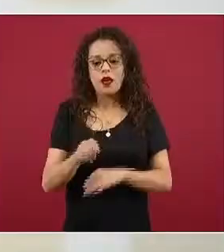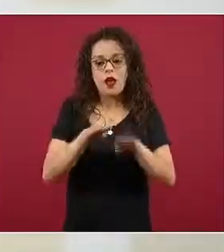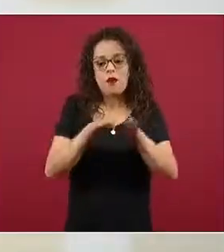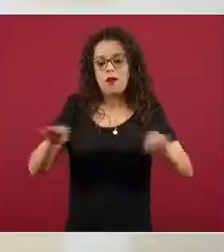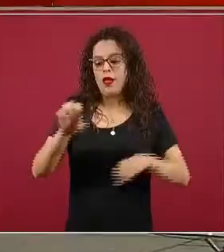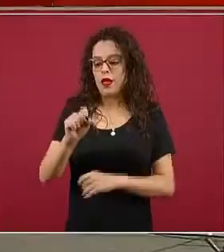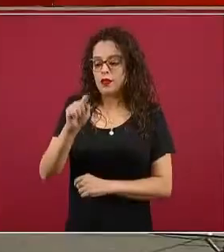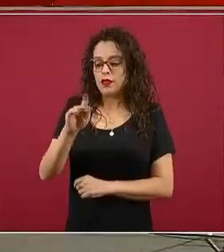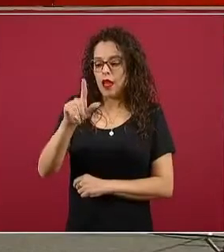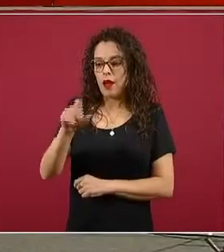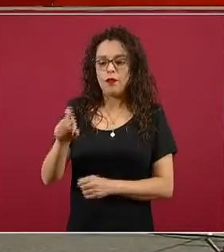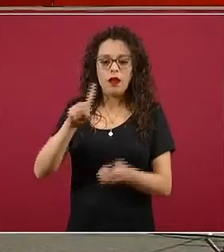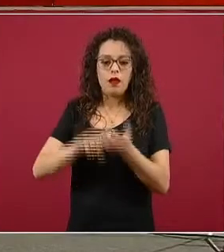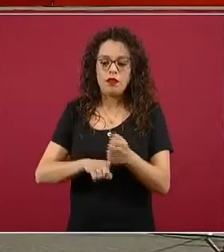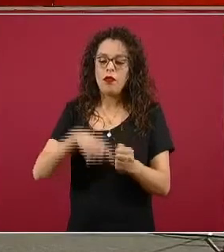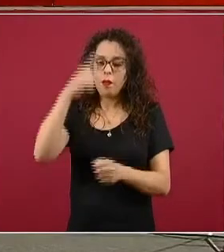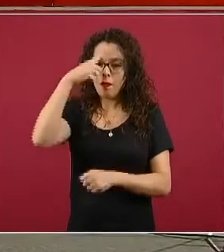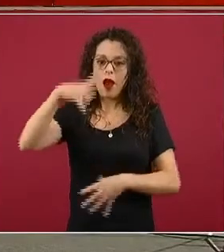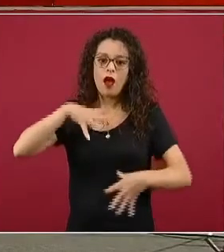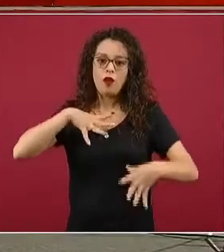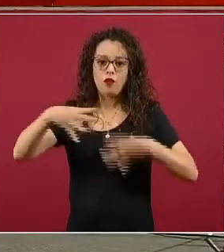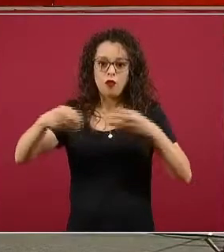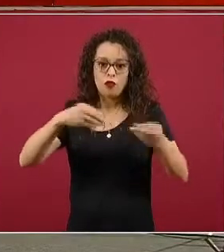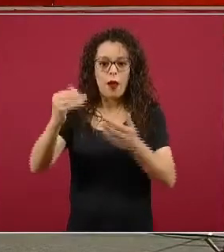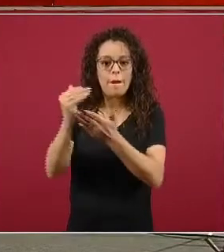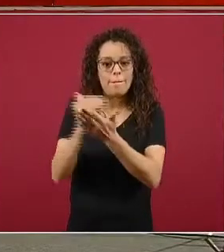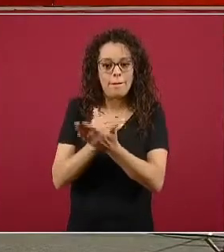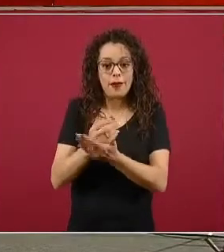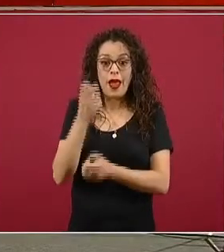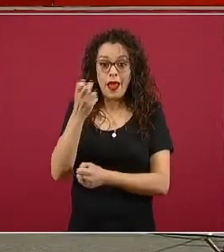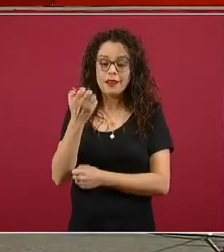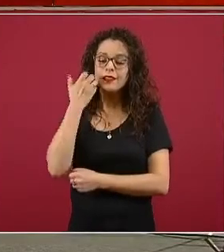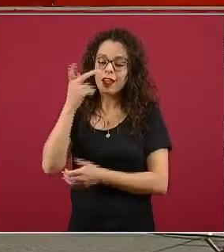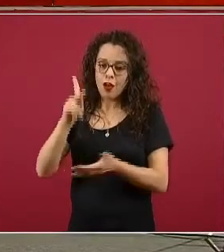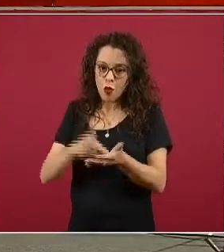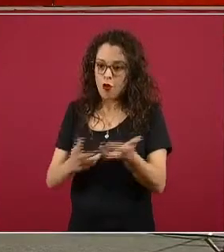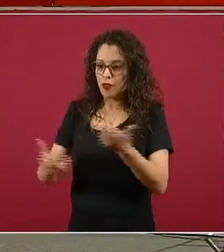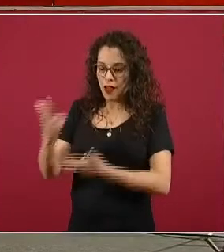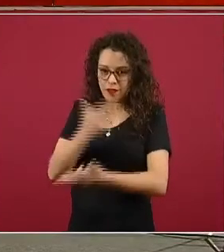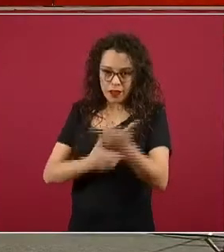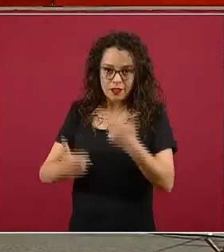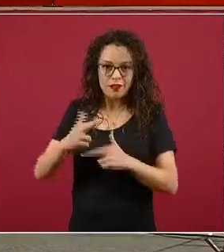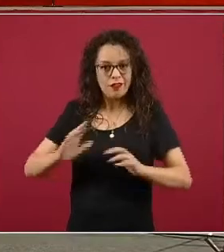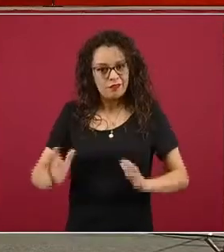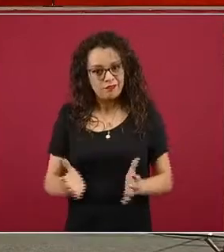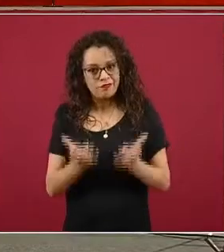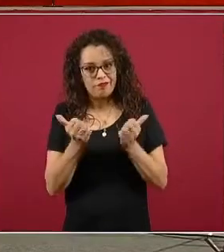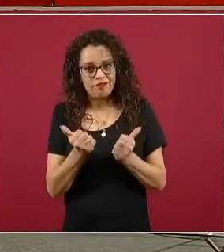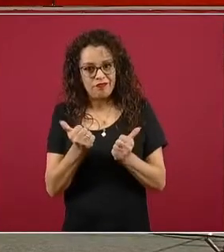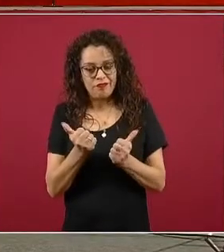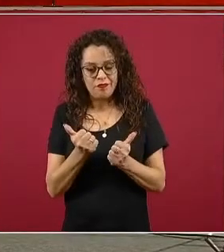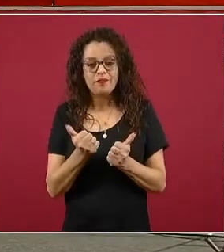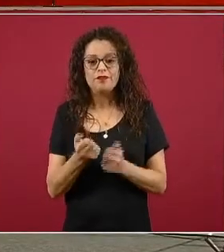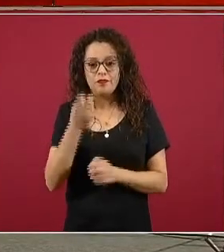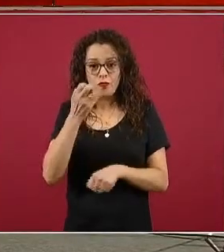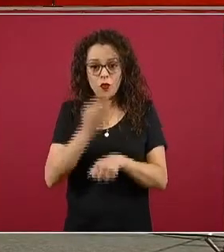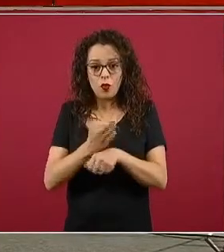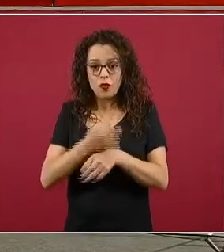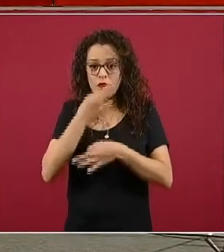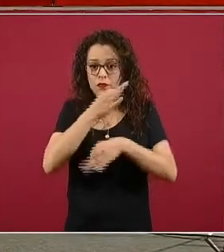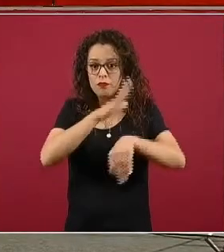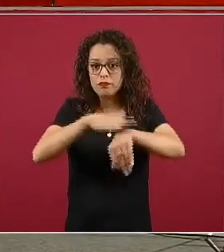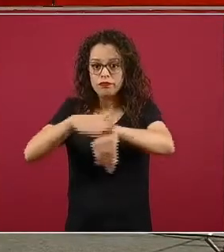de sus contagios, y queremos recuperar eso. Hacemos un llamado para el cumplimiento de todos, de la ciudadanía,